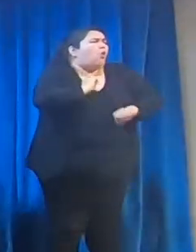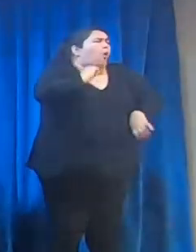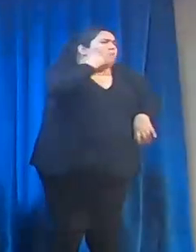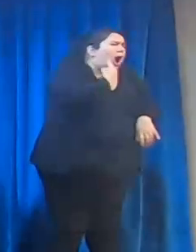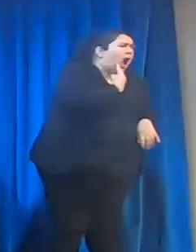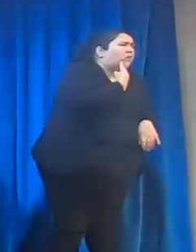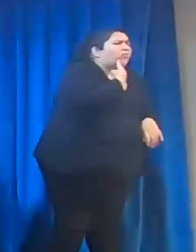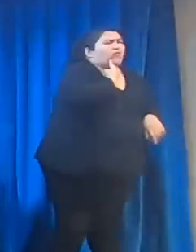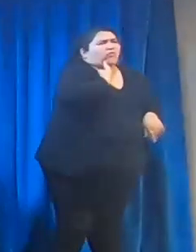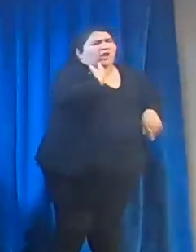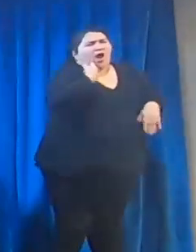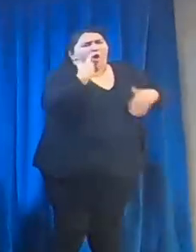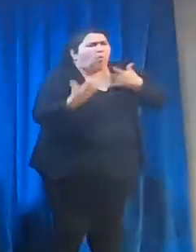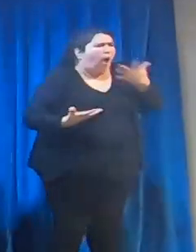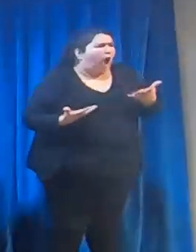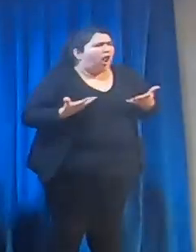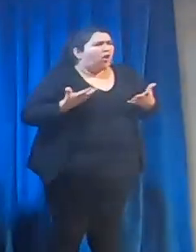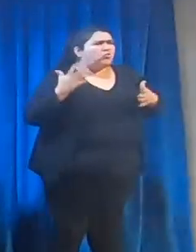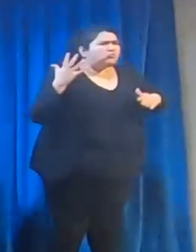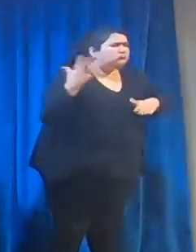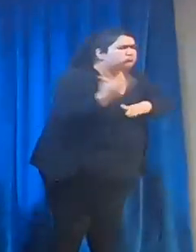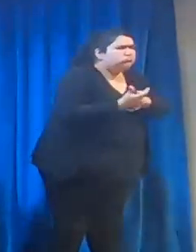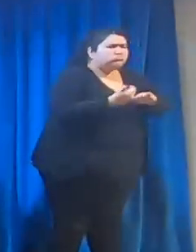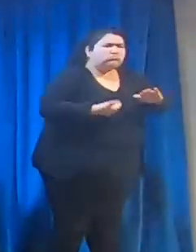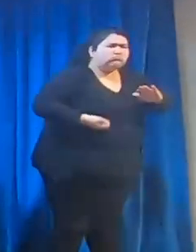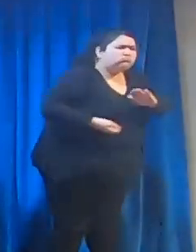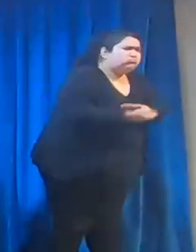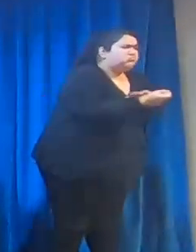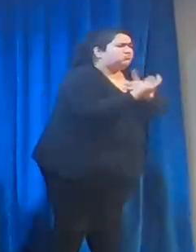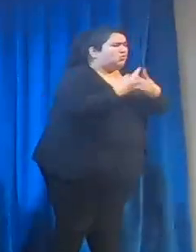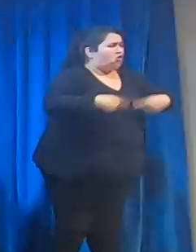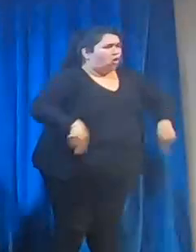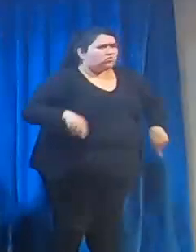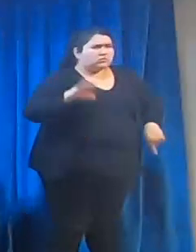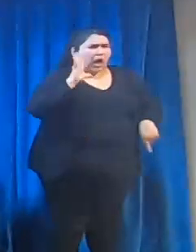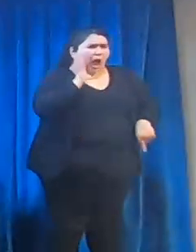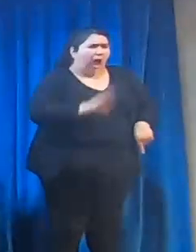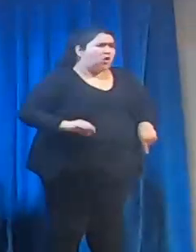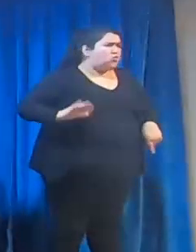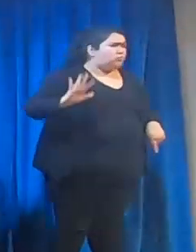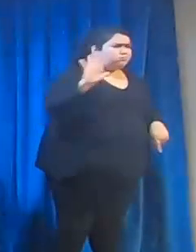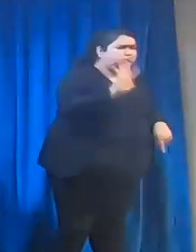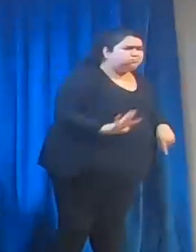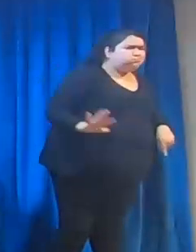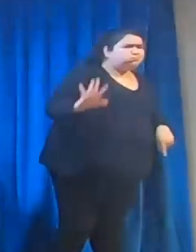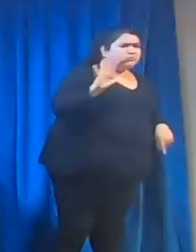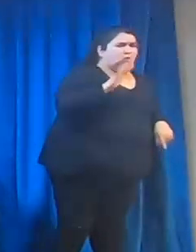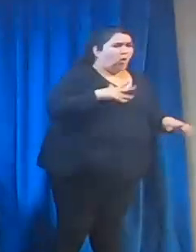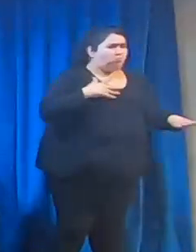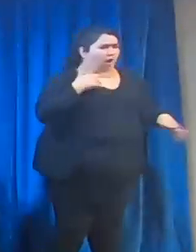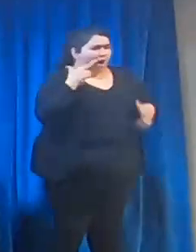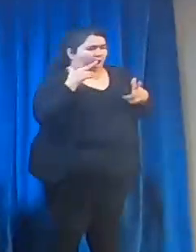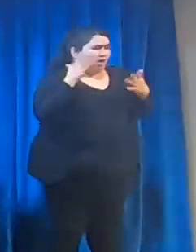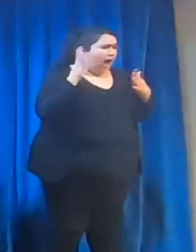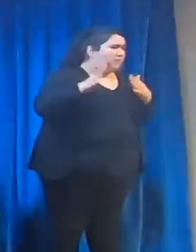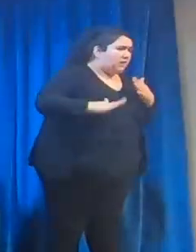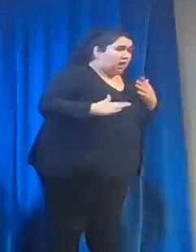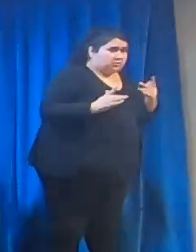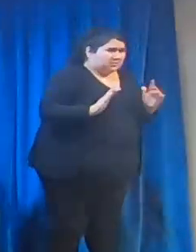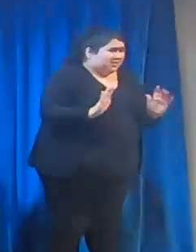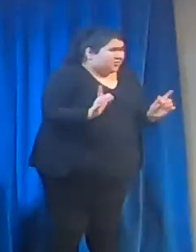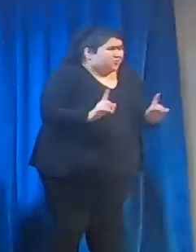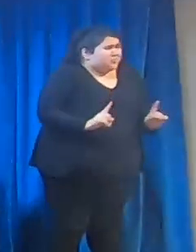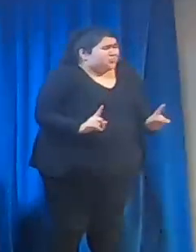mafioso, ¿no? Como que es una asociación ilícita el grado, en donde hay uno que es malísimo y hace hacer y amenaza. No es eso, me